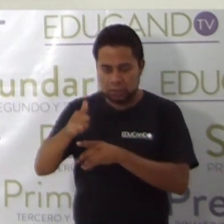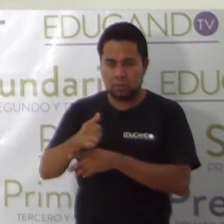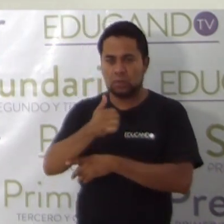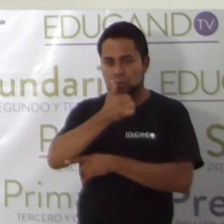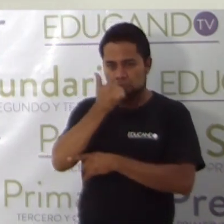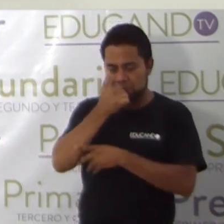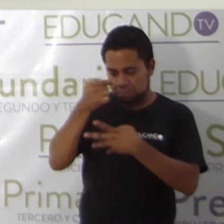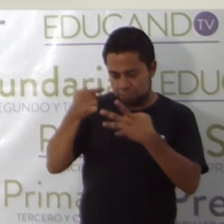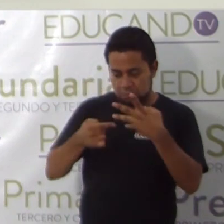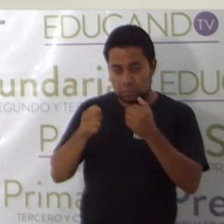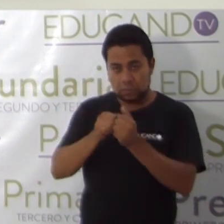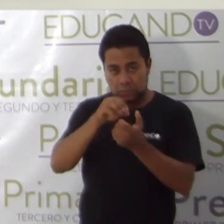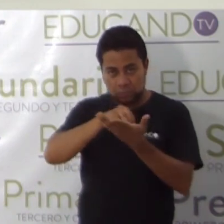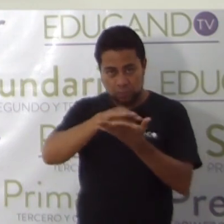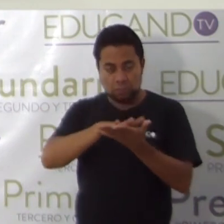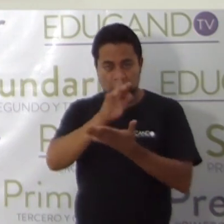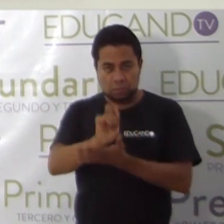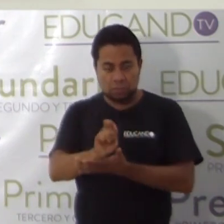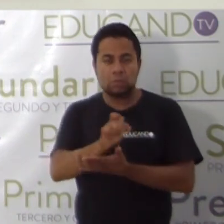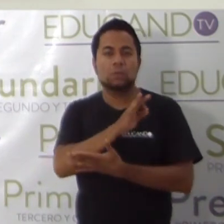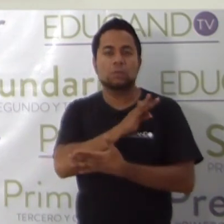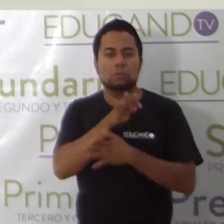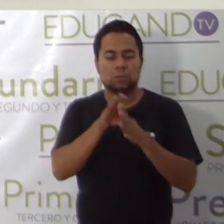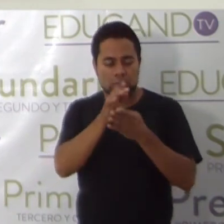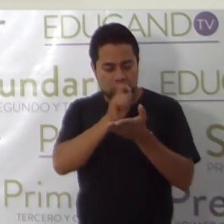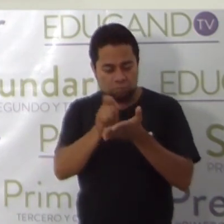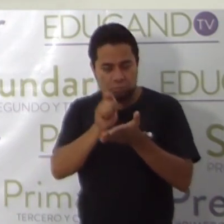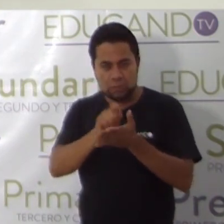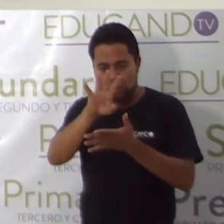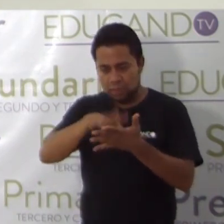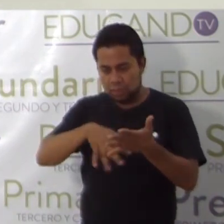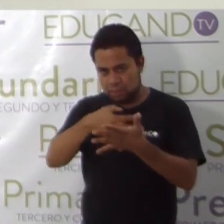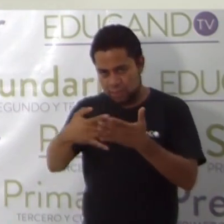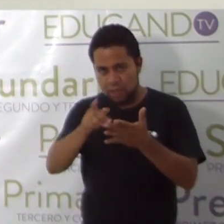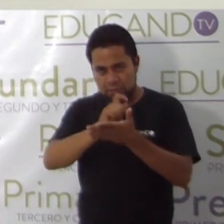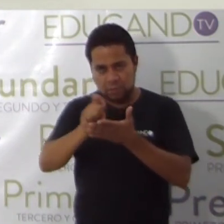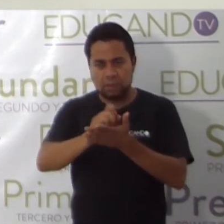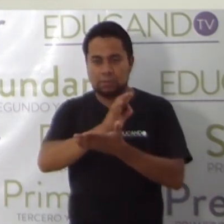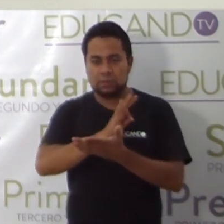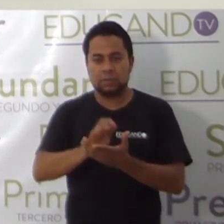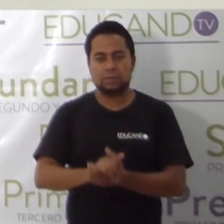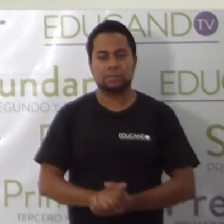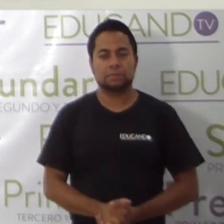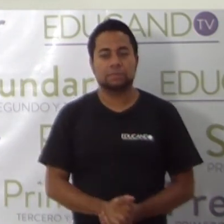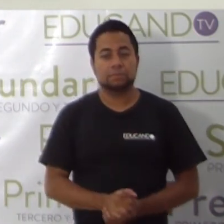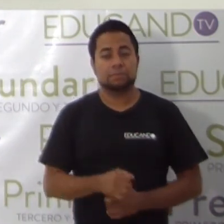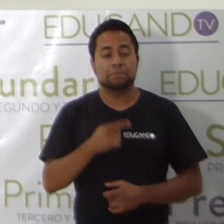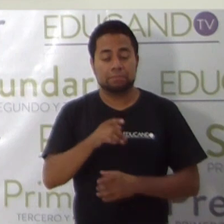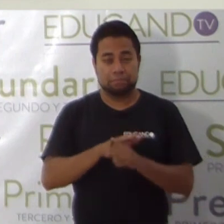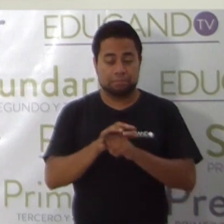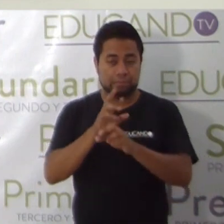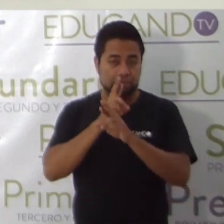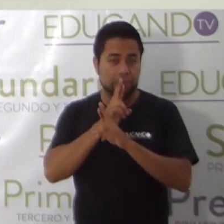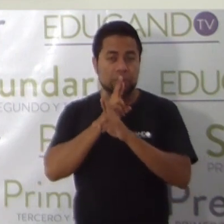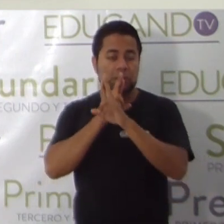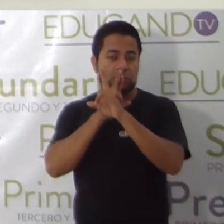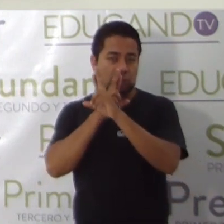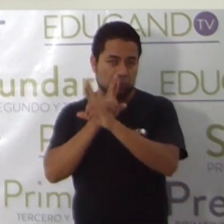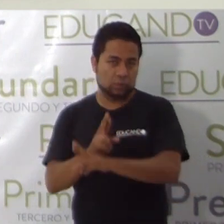y luego con esos datos vamos a trabajar con esta tabla de frecuencias. Entonces, los resultados